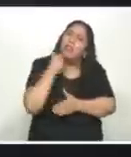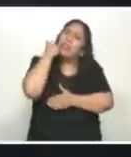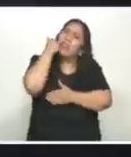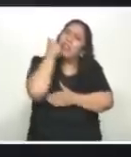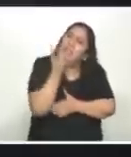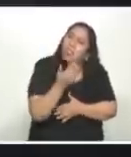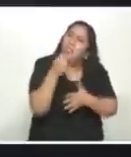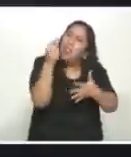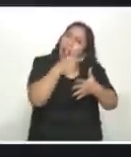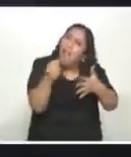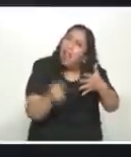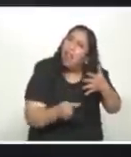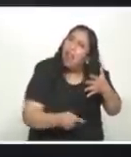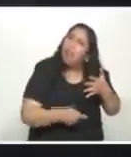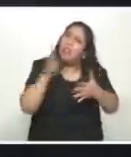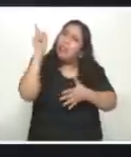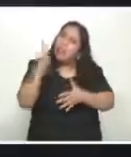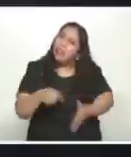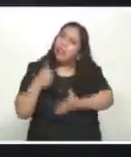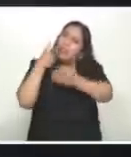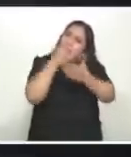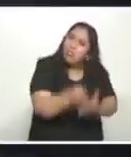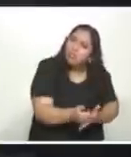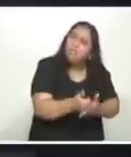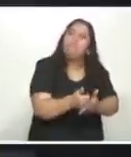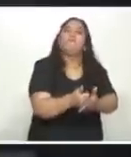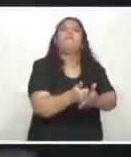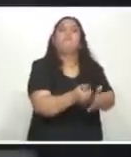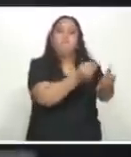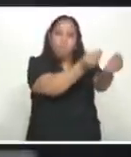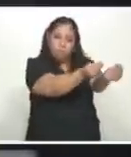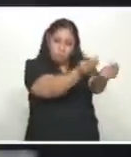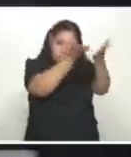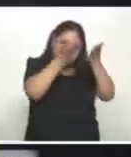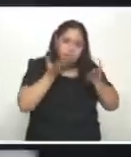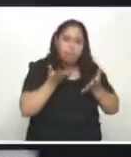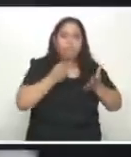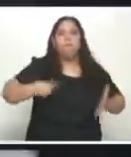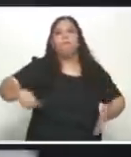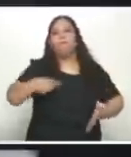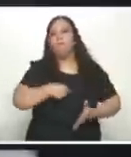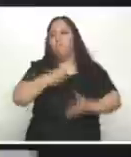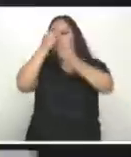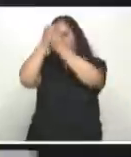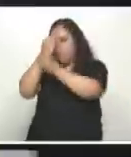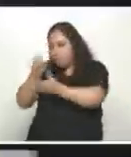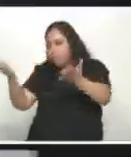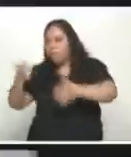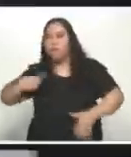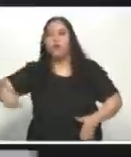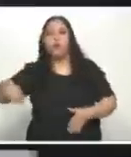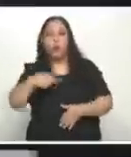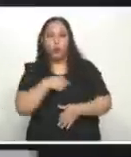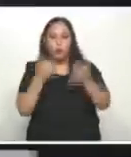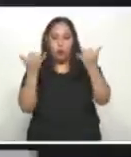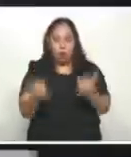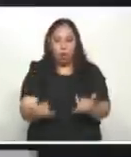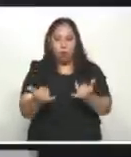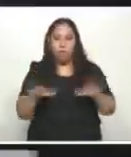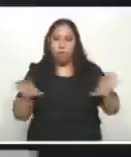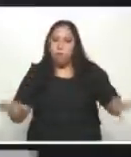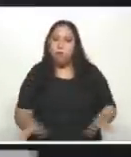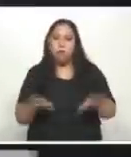pidiendo ayuda. Y nosotros, como esos interlocutores, somos los articuladores para que eso se convierta en